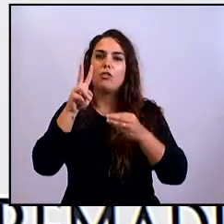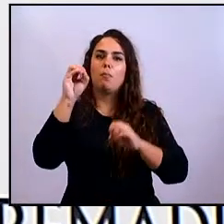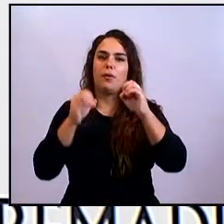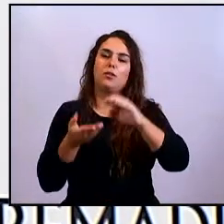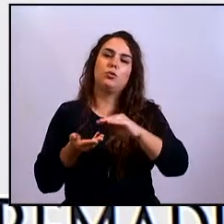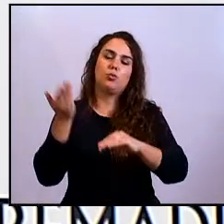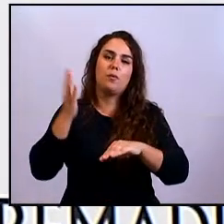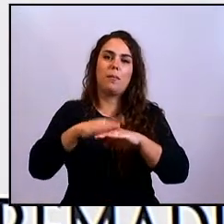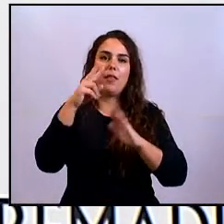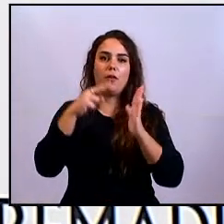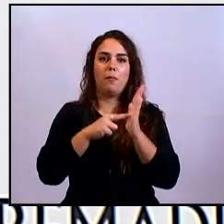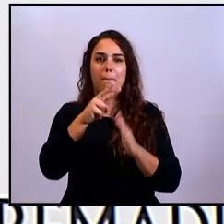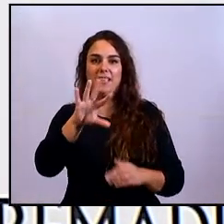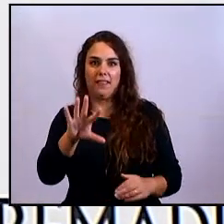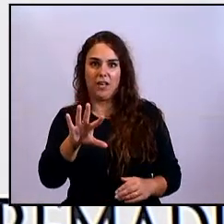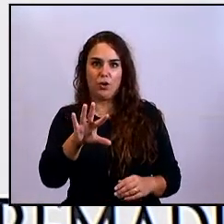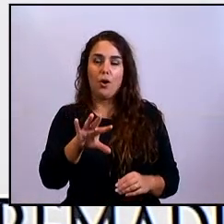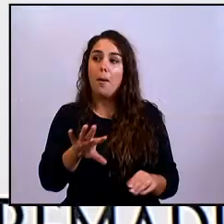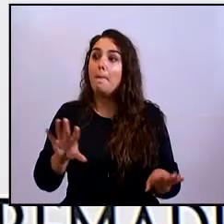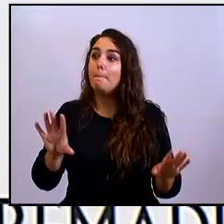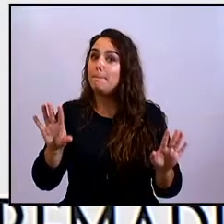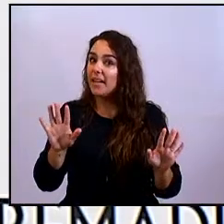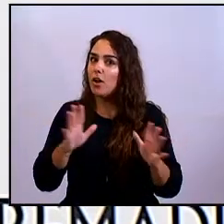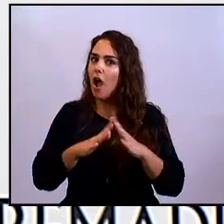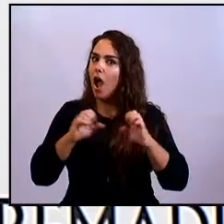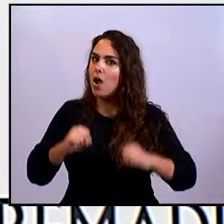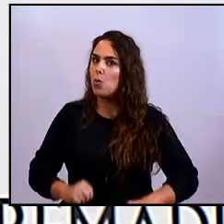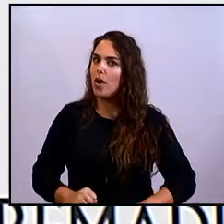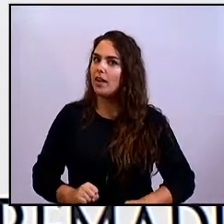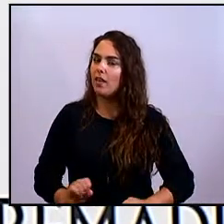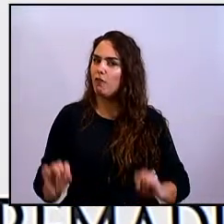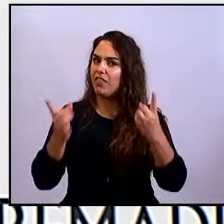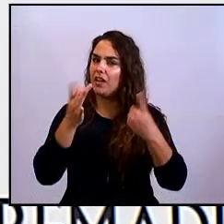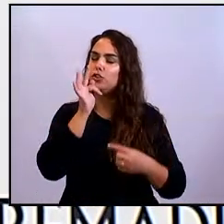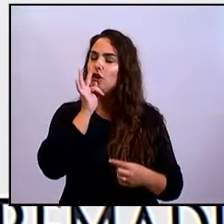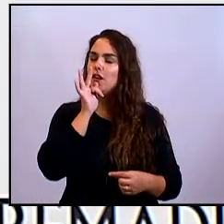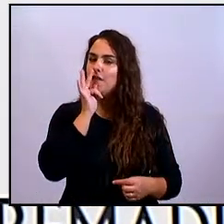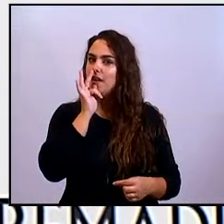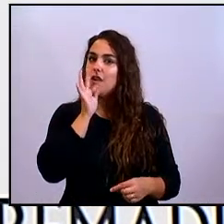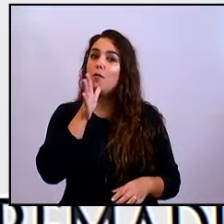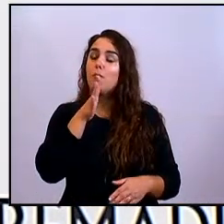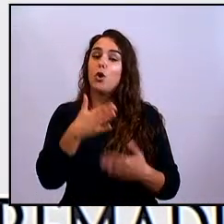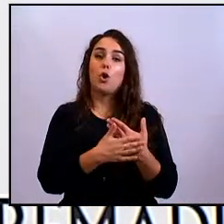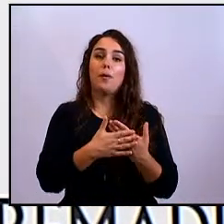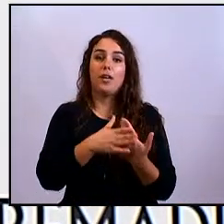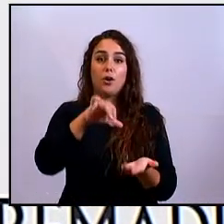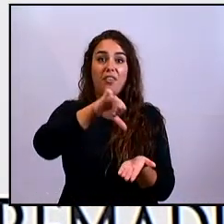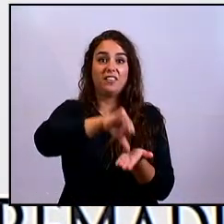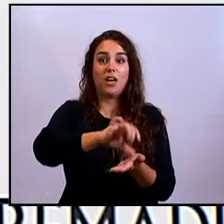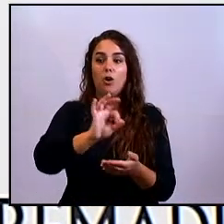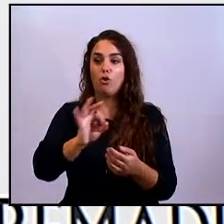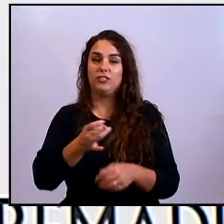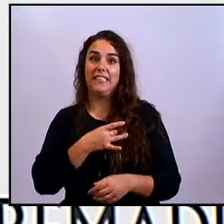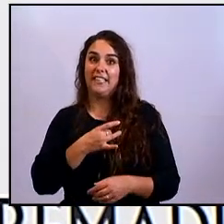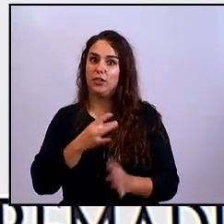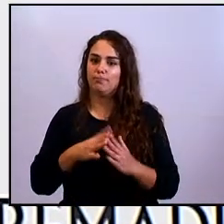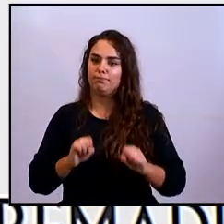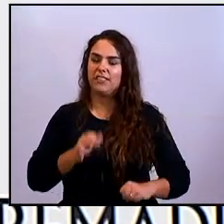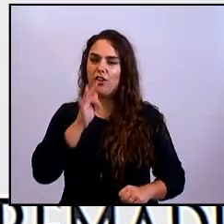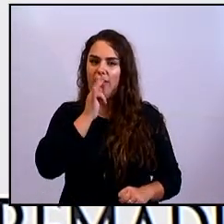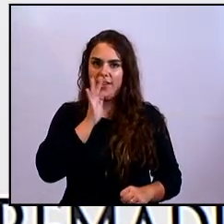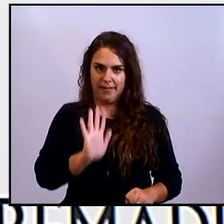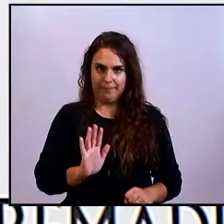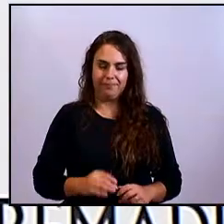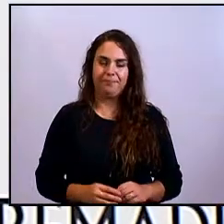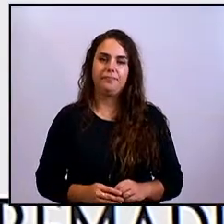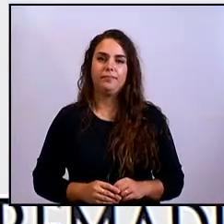para 2025, aunque aún no esté acordada y formalizada entre el Gobierno central y los sindicatos.